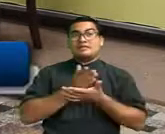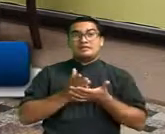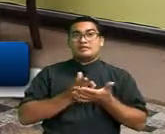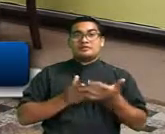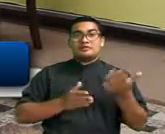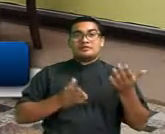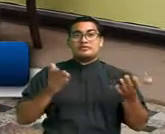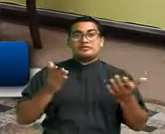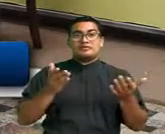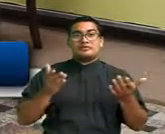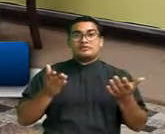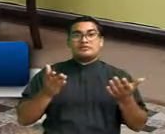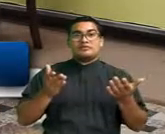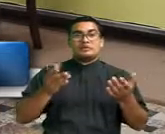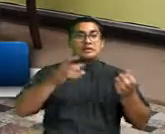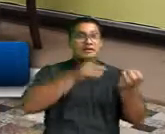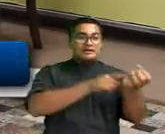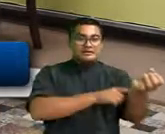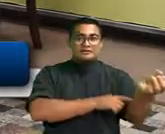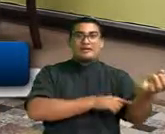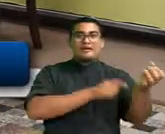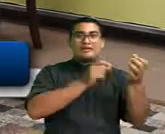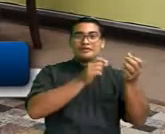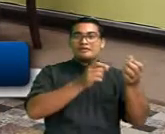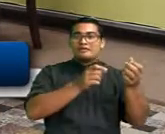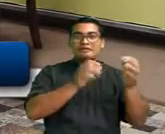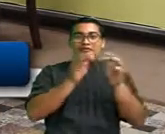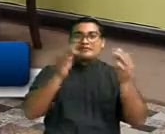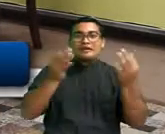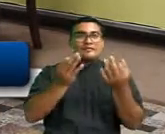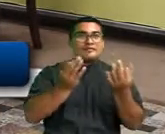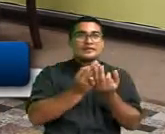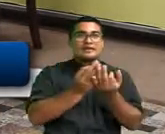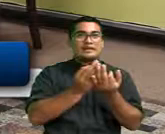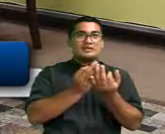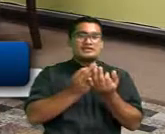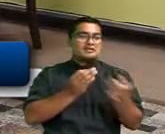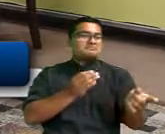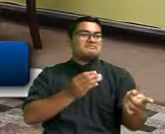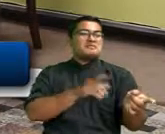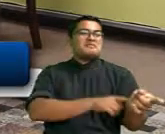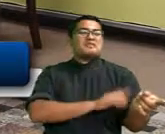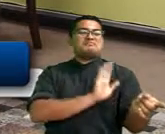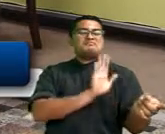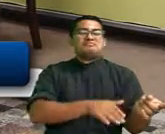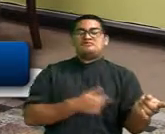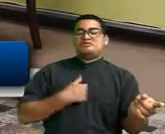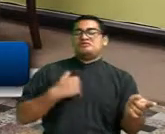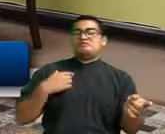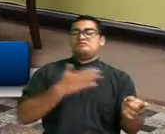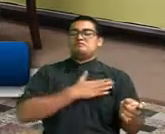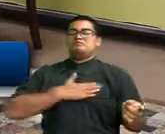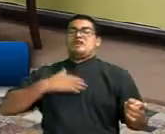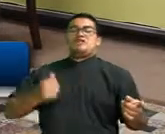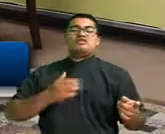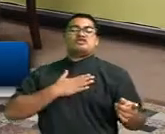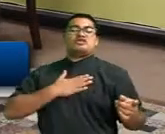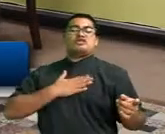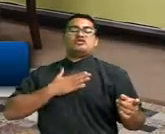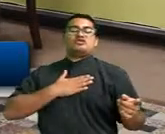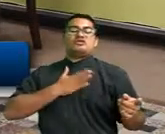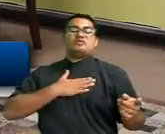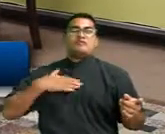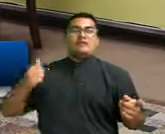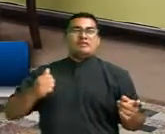hogar, entre los hermanos, ¿verdad? Sí. Que yo soy mejor que mi hermano, incluso sus características